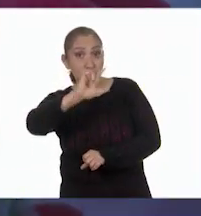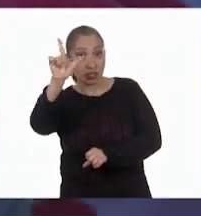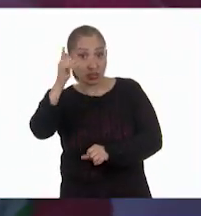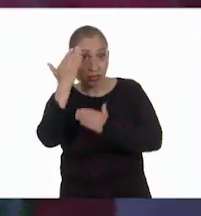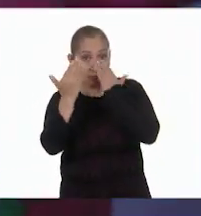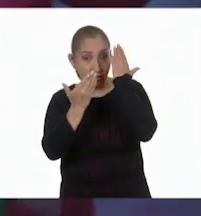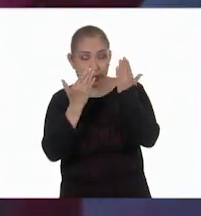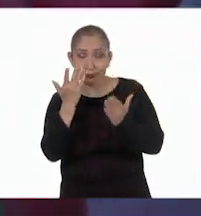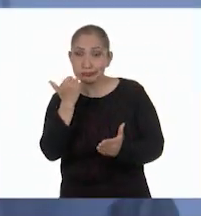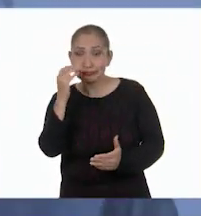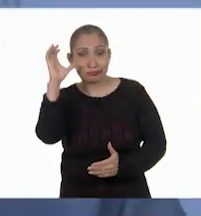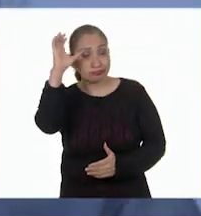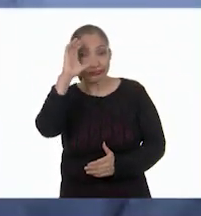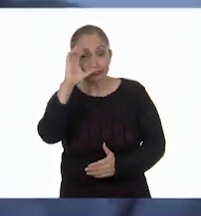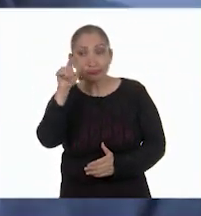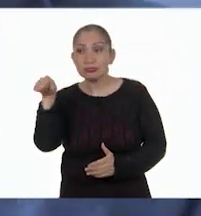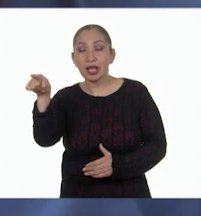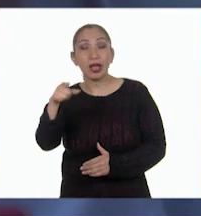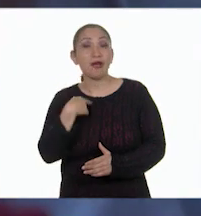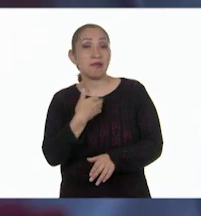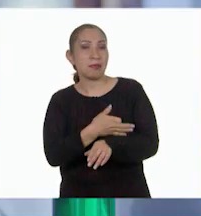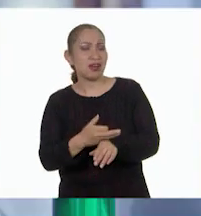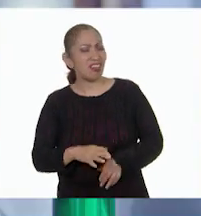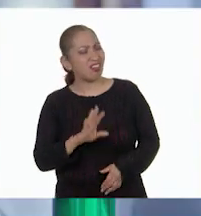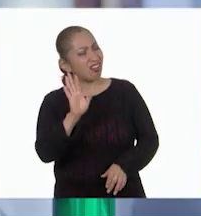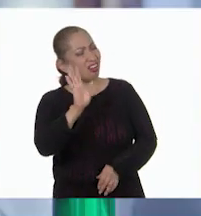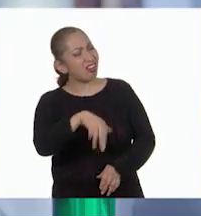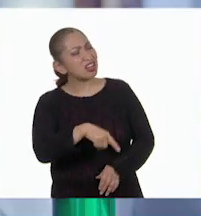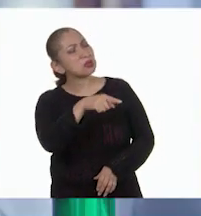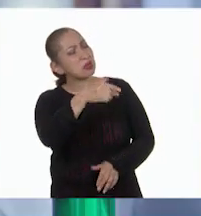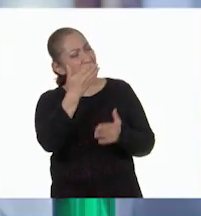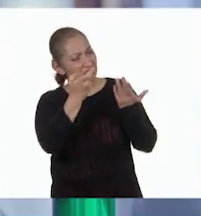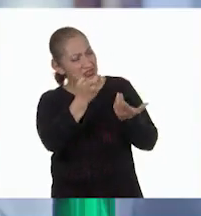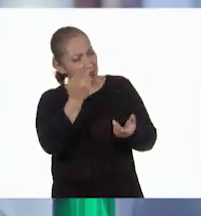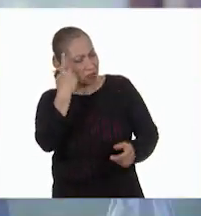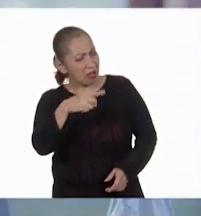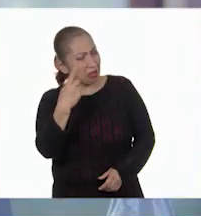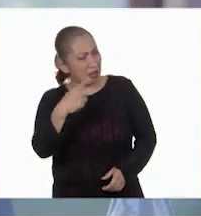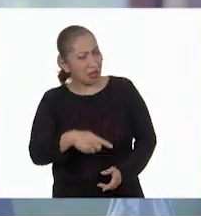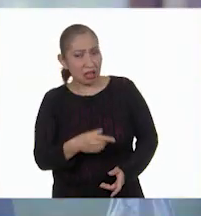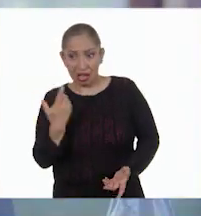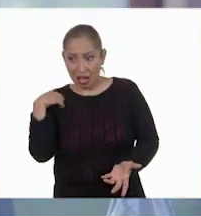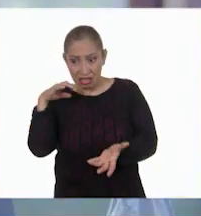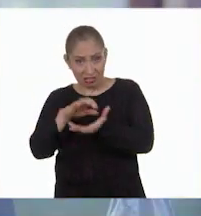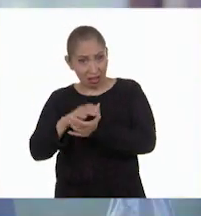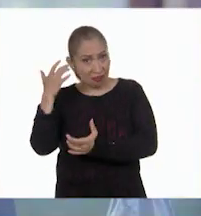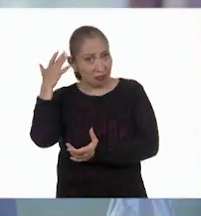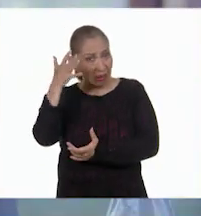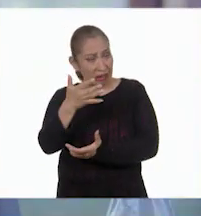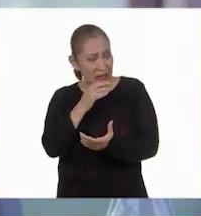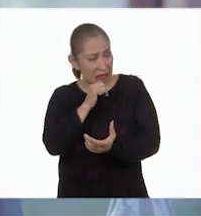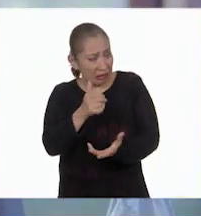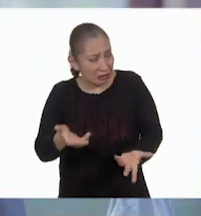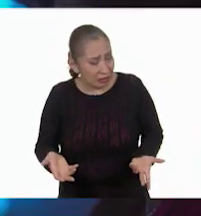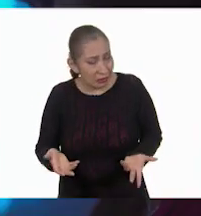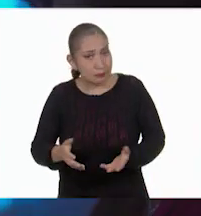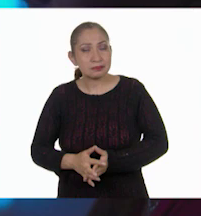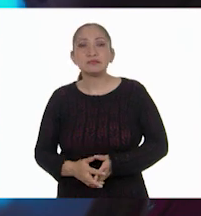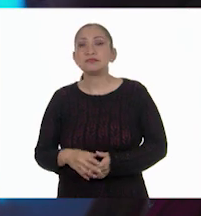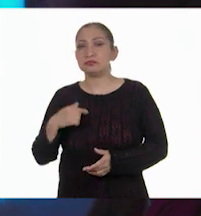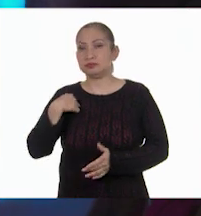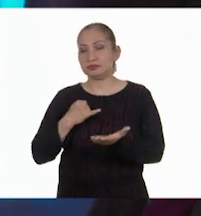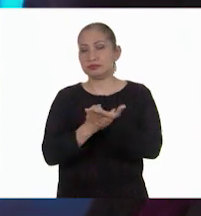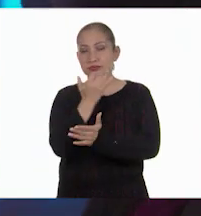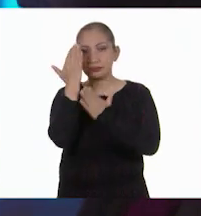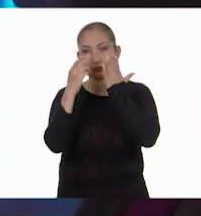alguna ciencia y nunca faltó el familiar que me dijera, ¿por qué estudias eso? Nadie se va a querer casar contigo.